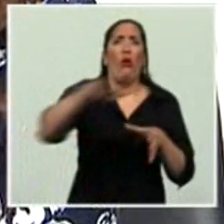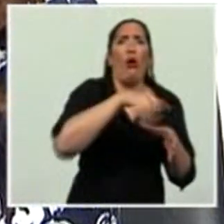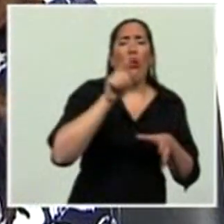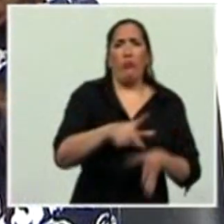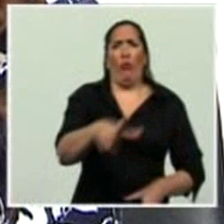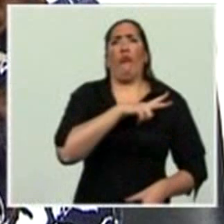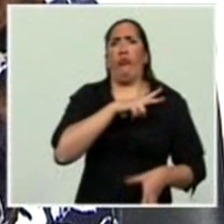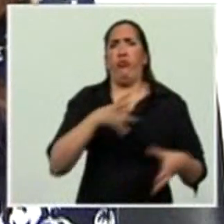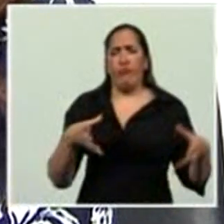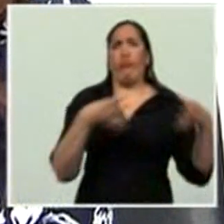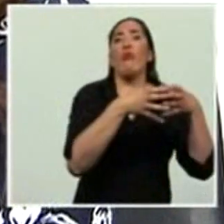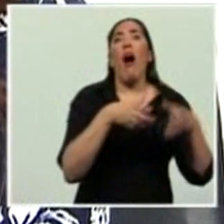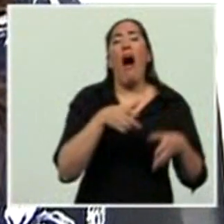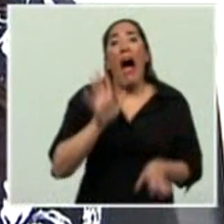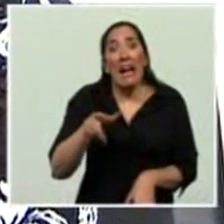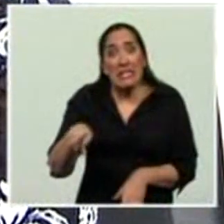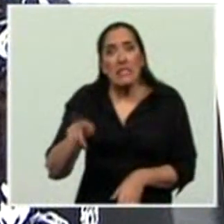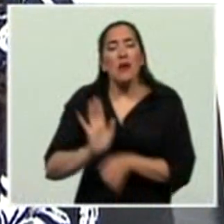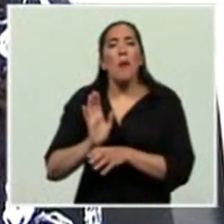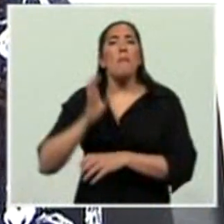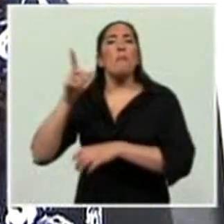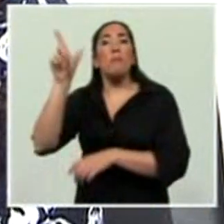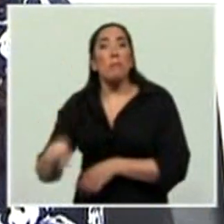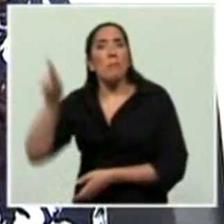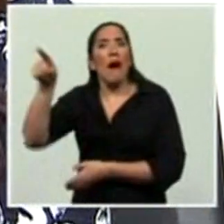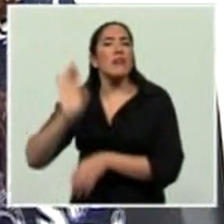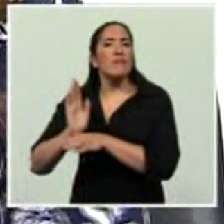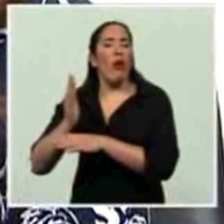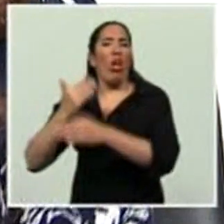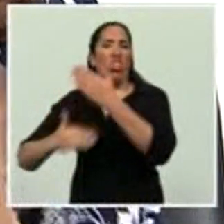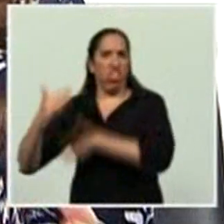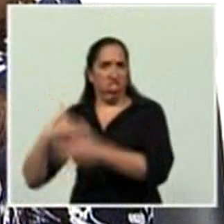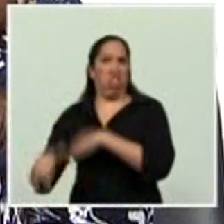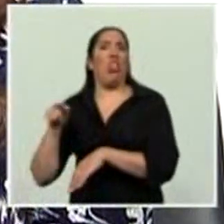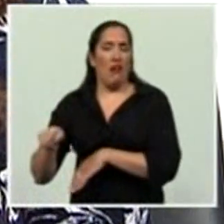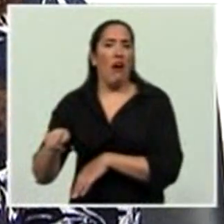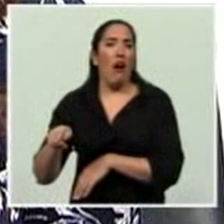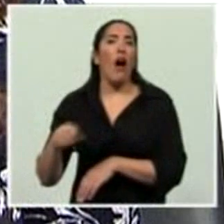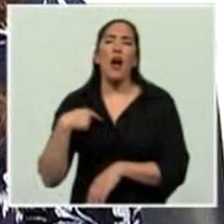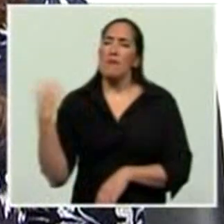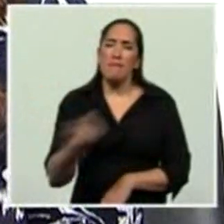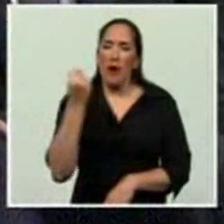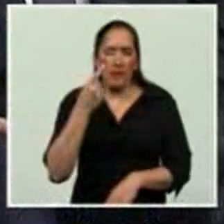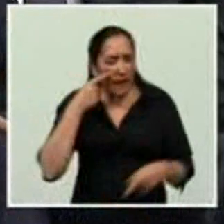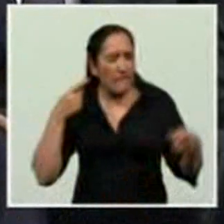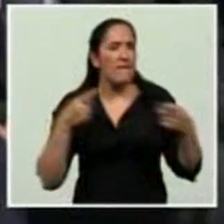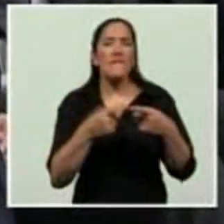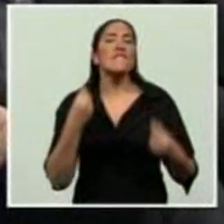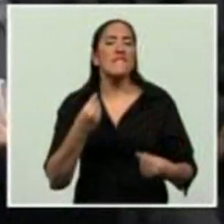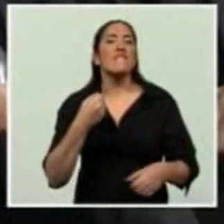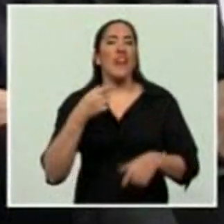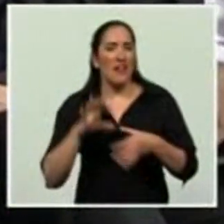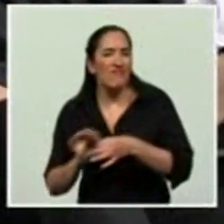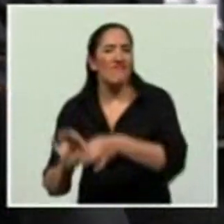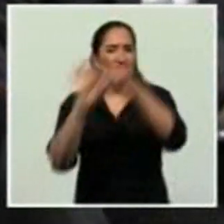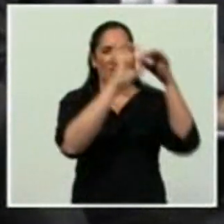eso es típico de los países más subdesarrollados por eso la necesidad de integrar y conectar al todo el país y lo hemos hecho